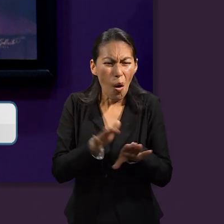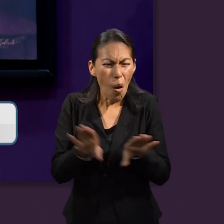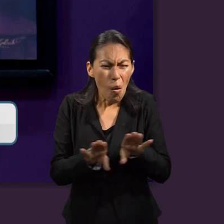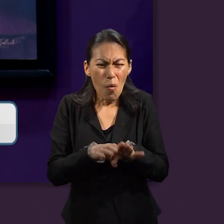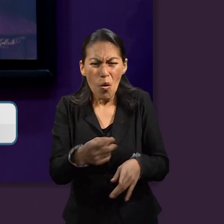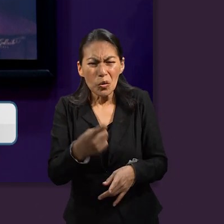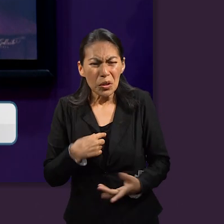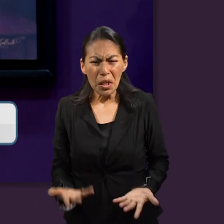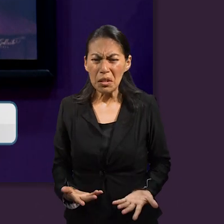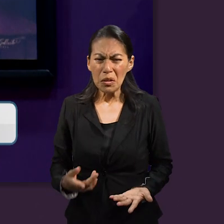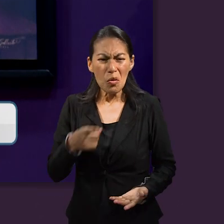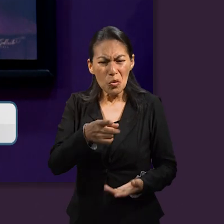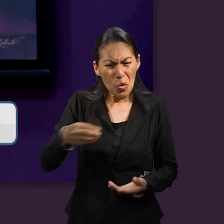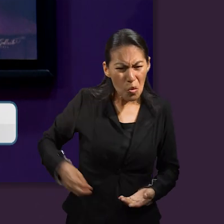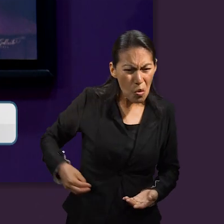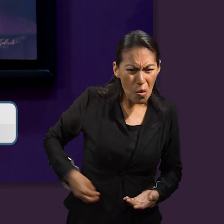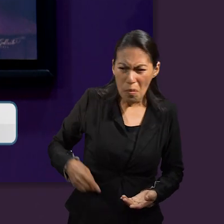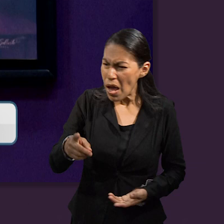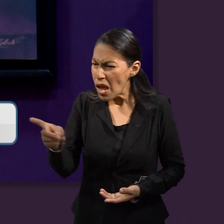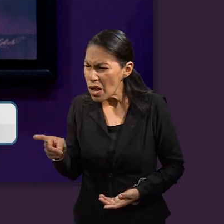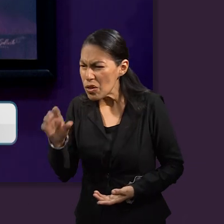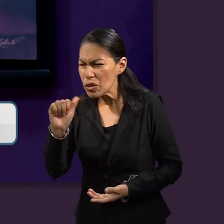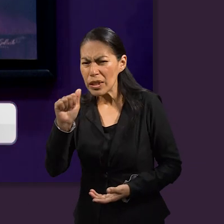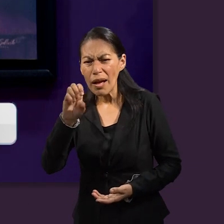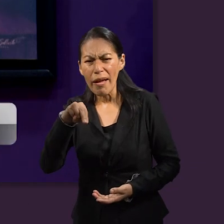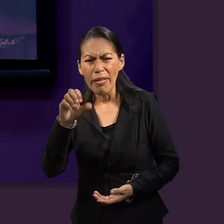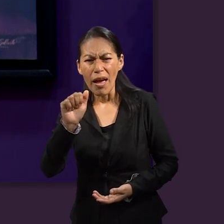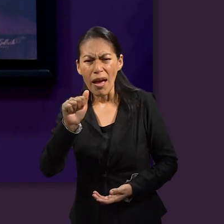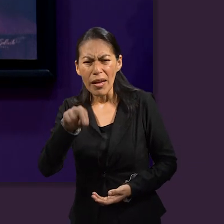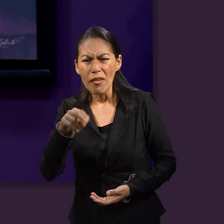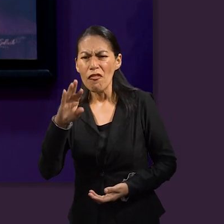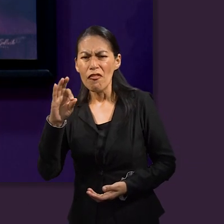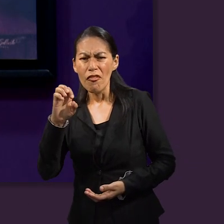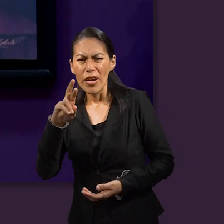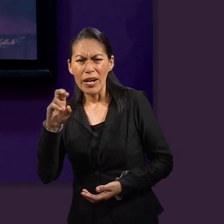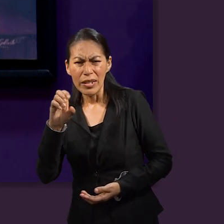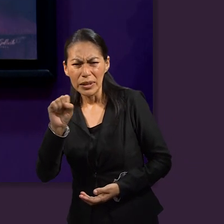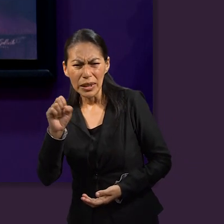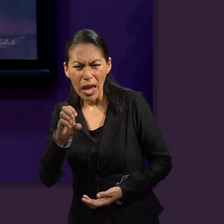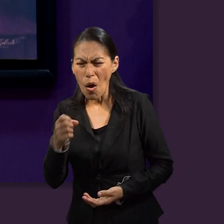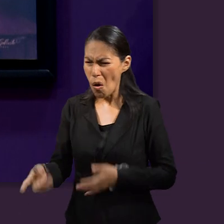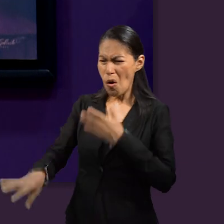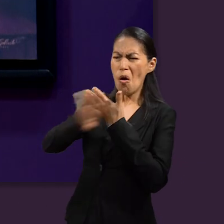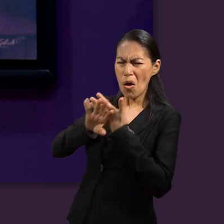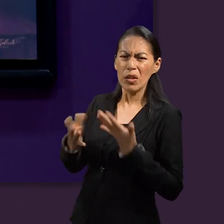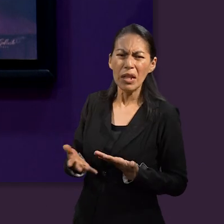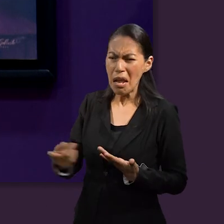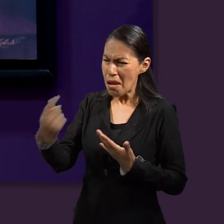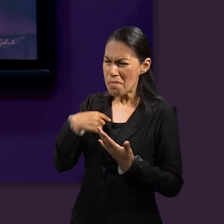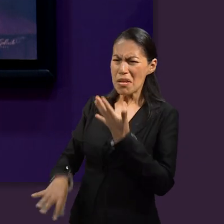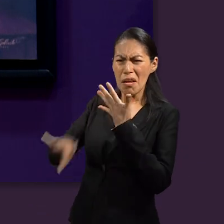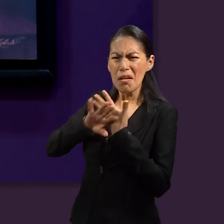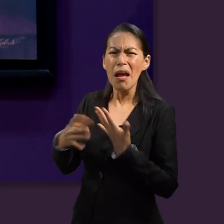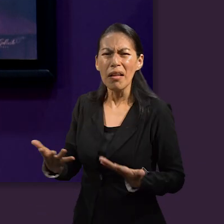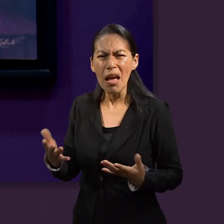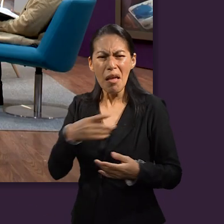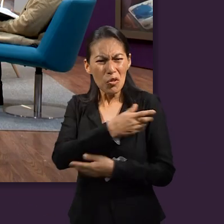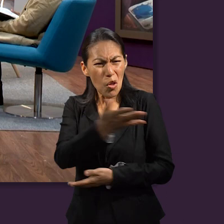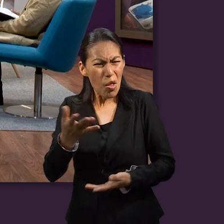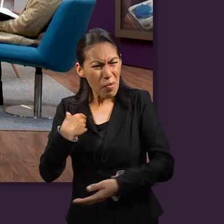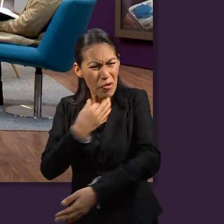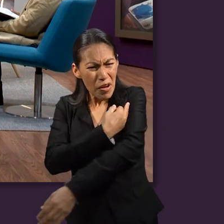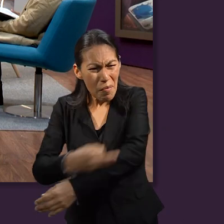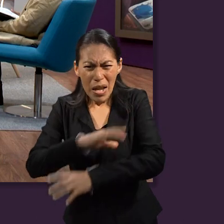tierra el cananeo y el fresero y teniendo yo pocos hombres se juntarán contra mí y me atacarán y sería destruido yo